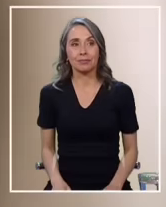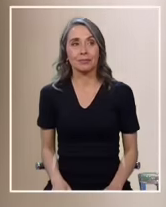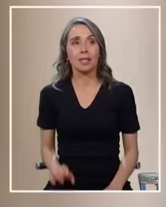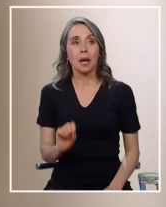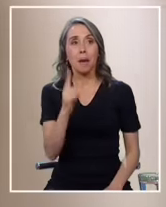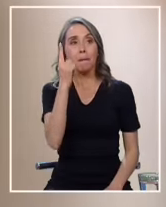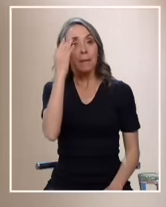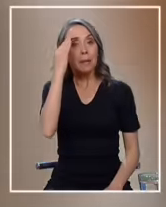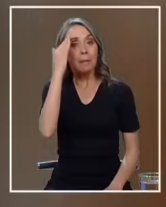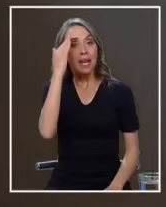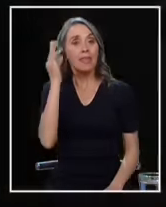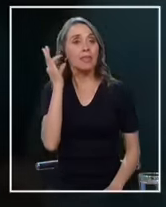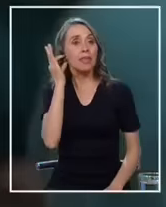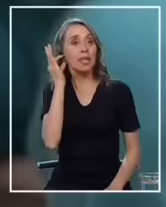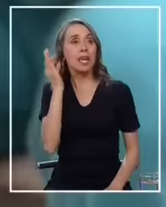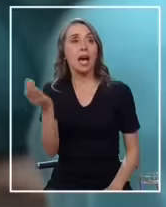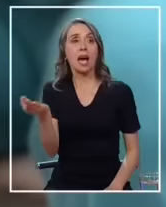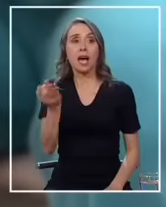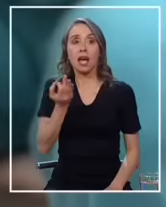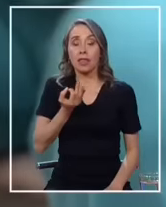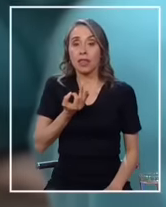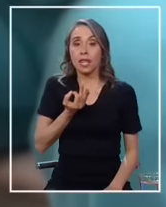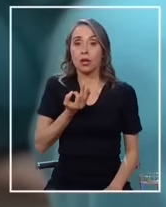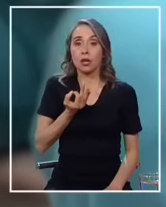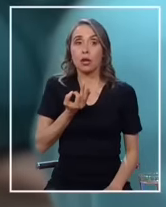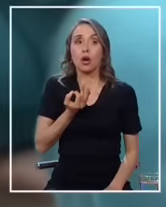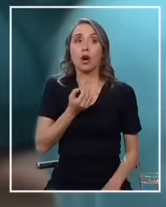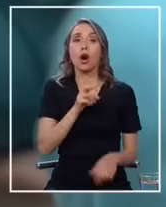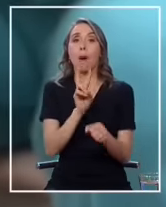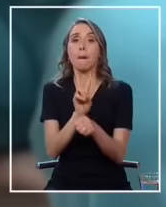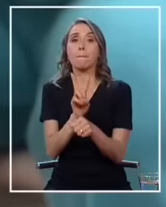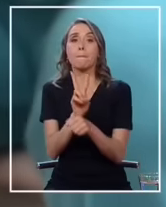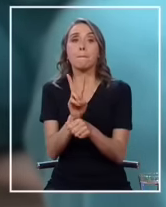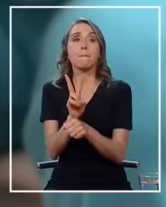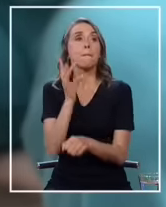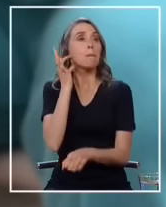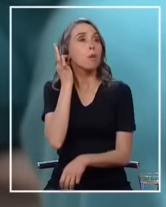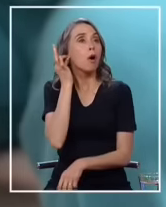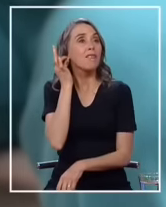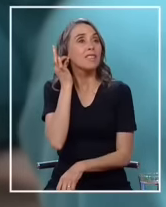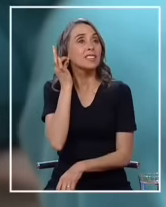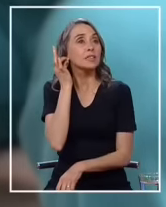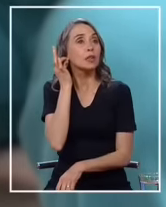Desde el primer día me comentó que su profesora era